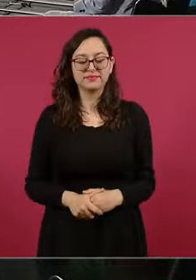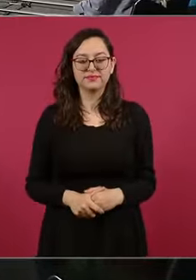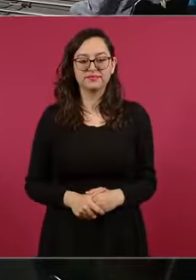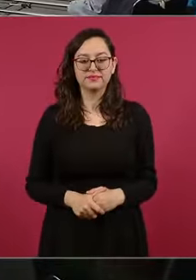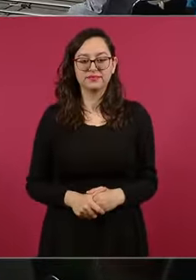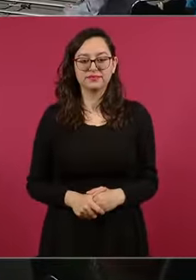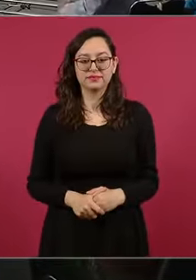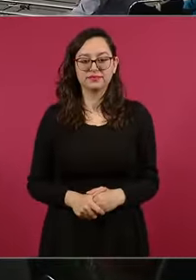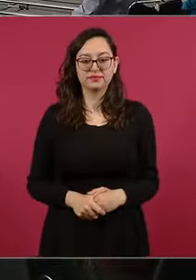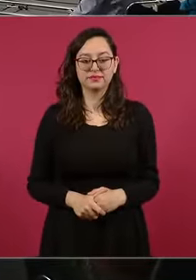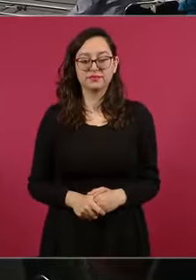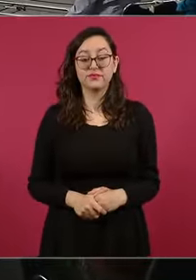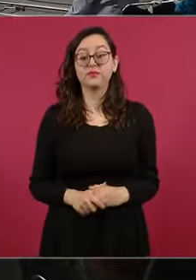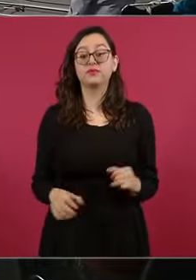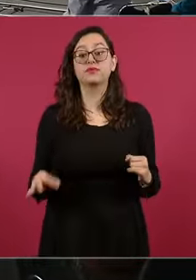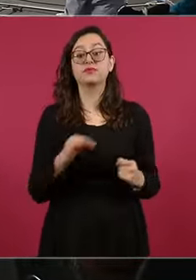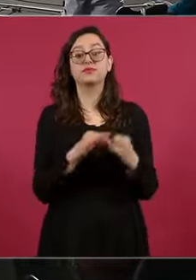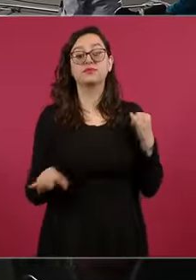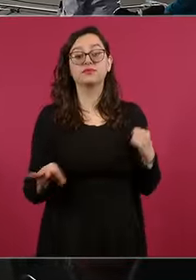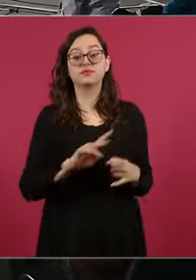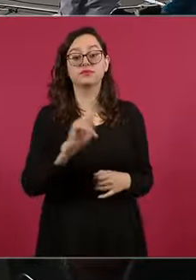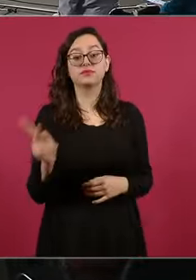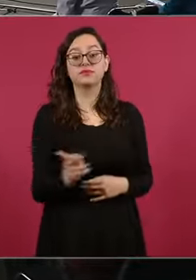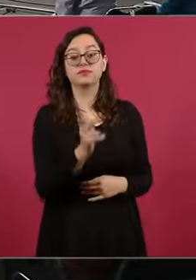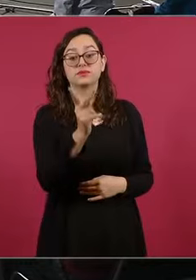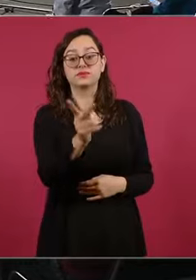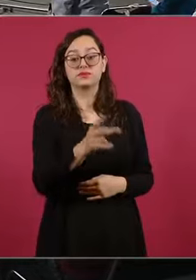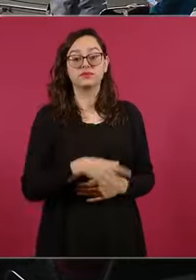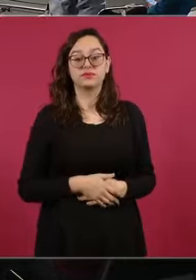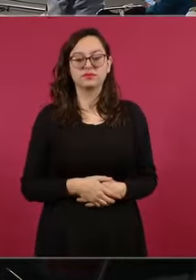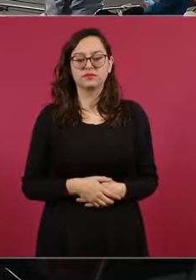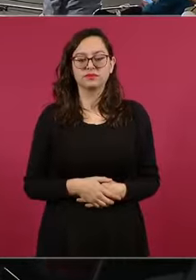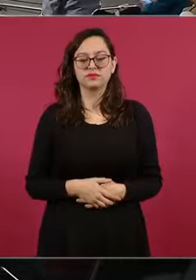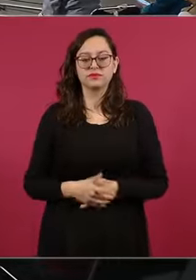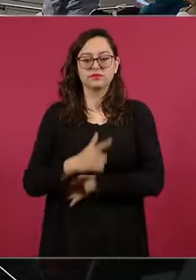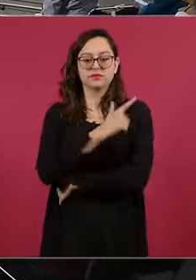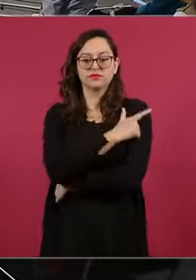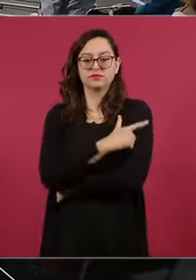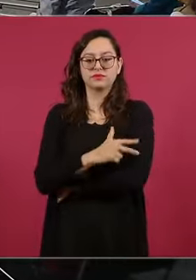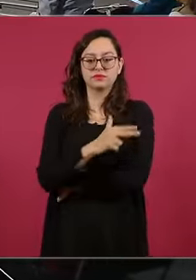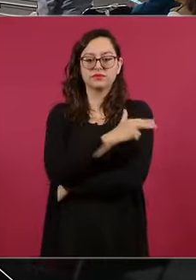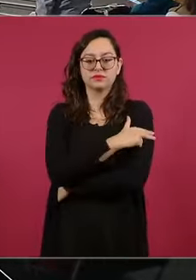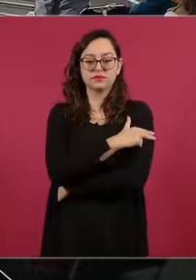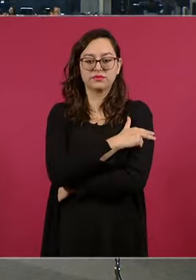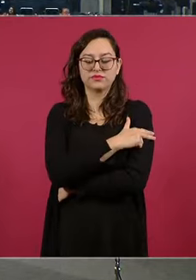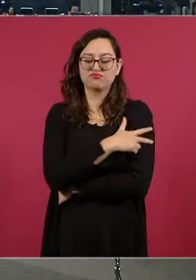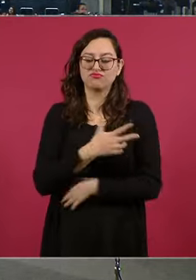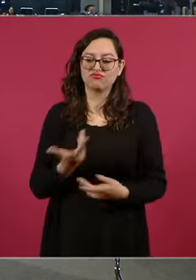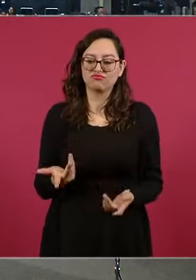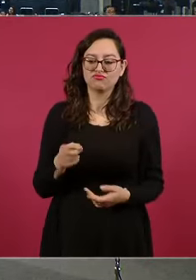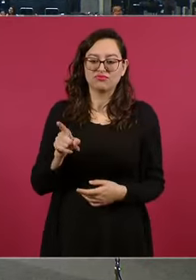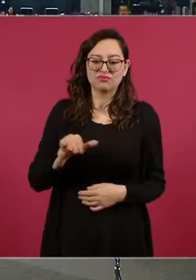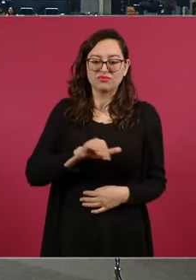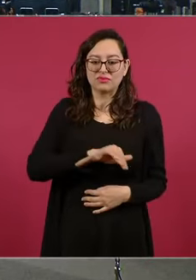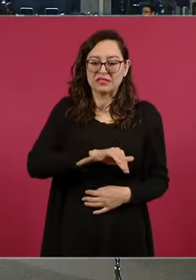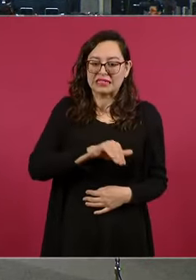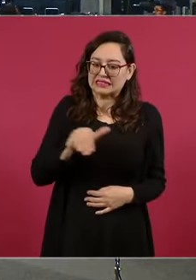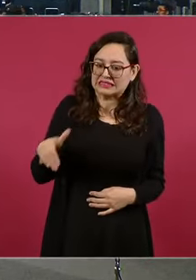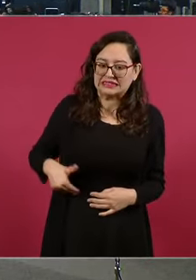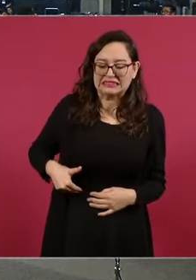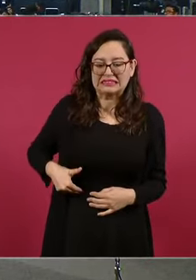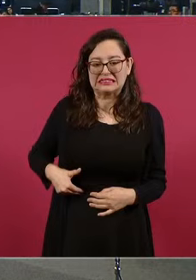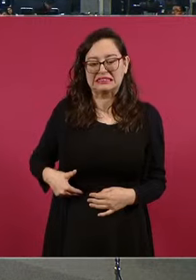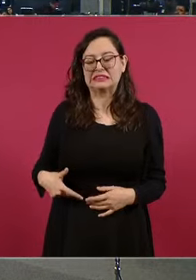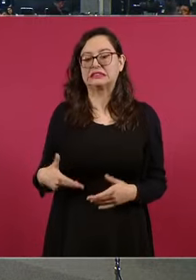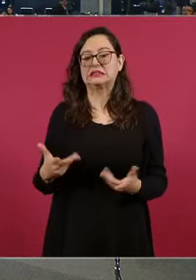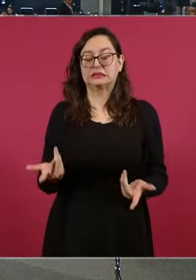Lo último, presidente, el caso de un guardia nacional que lamentablemente sufrió un accidente antes de llegar a su trabajo